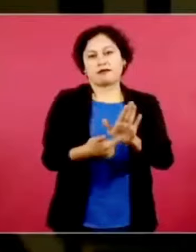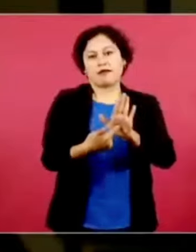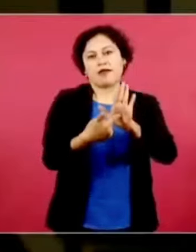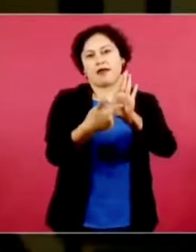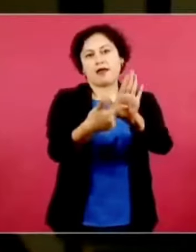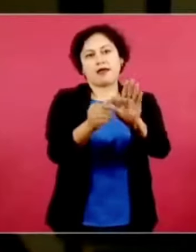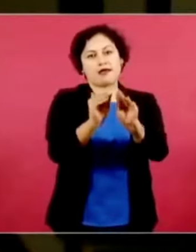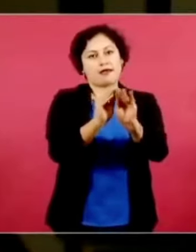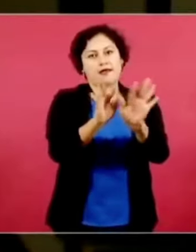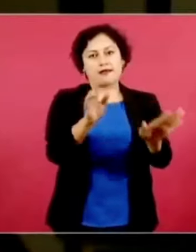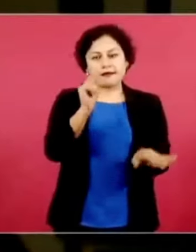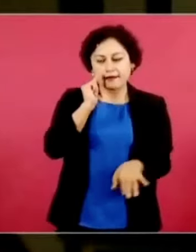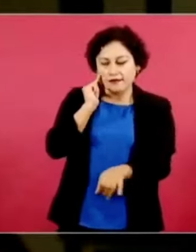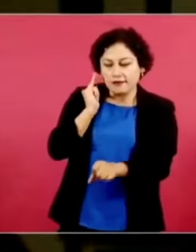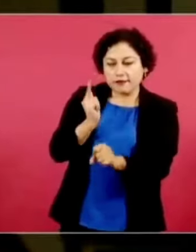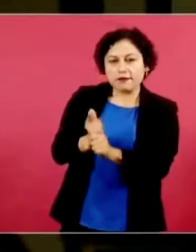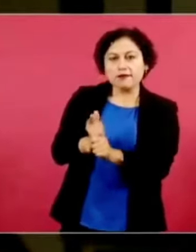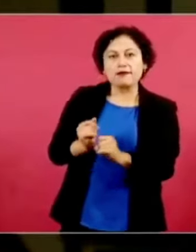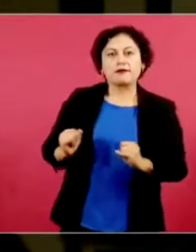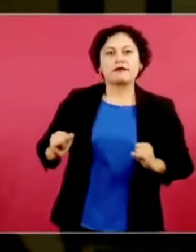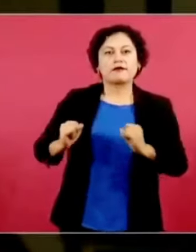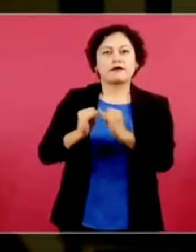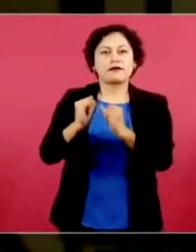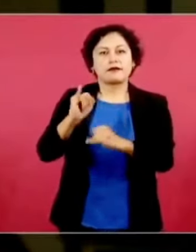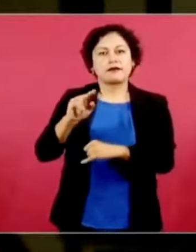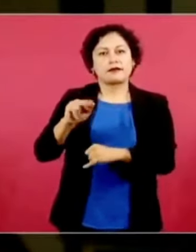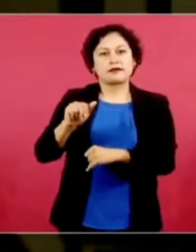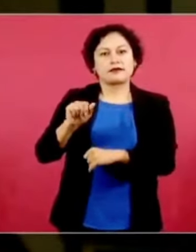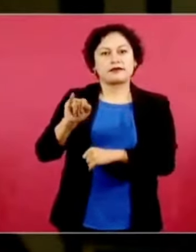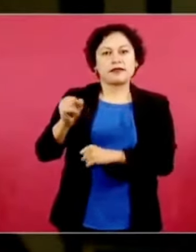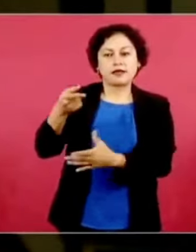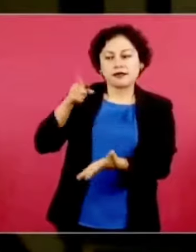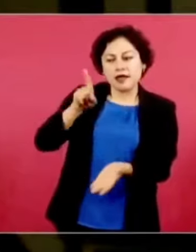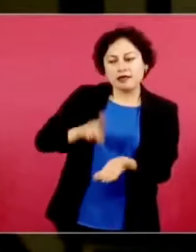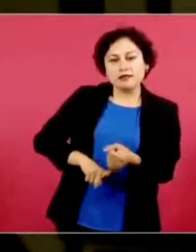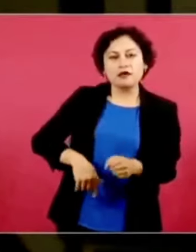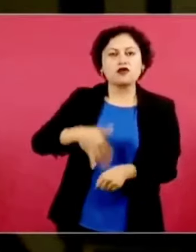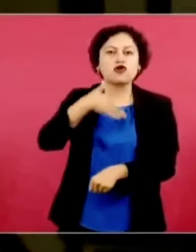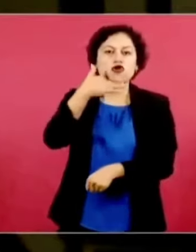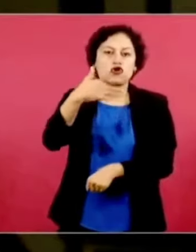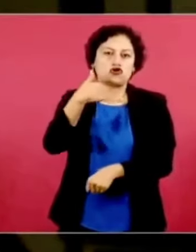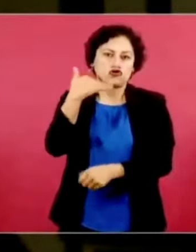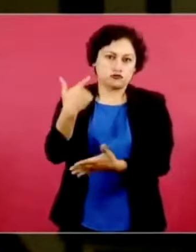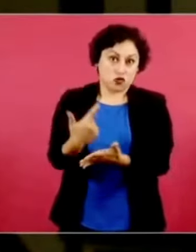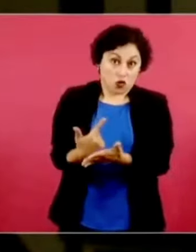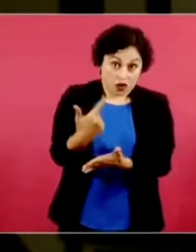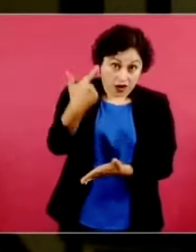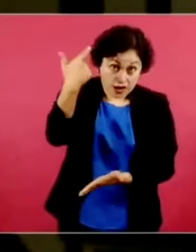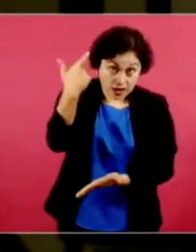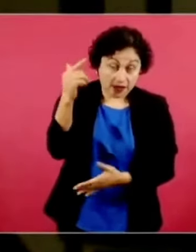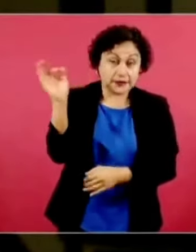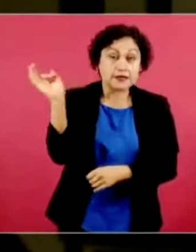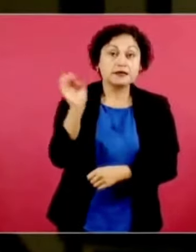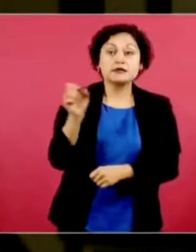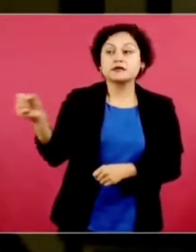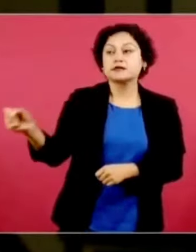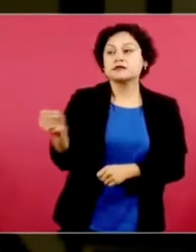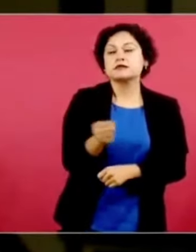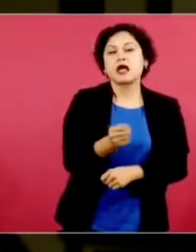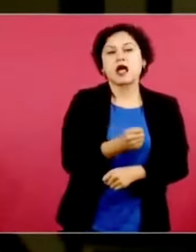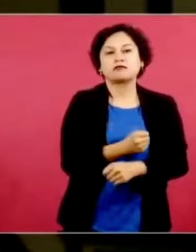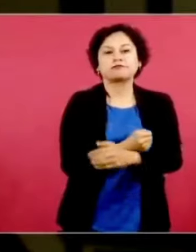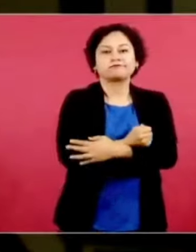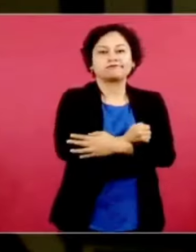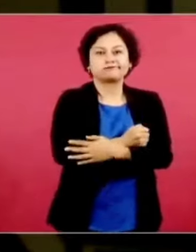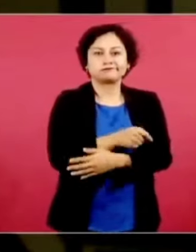hay casos de corrupción graves, ¿no? Como puede ser el caso del nepotismo. Se documenta que hay familias